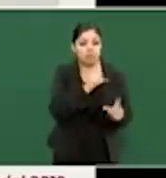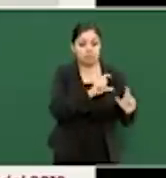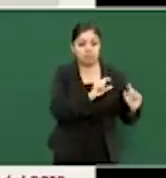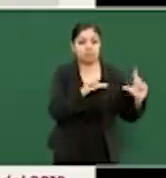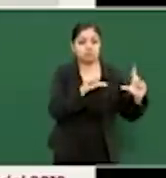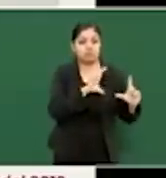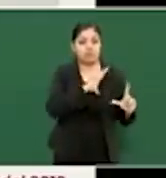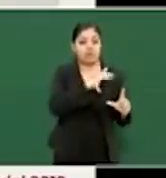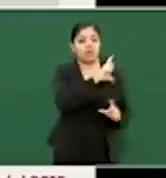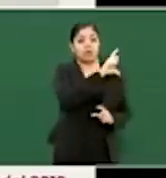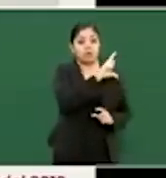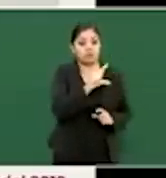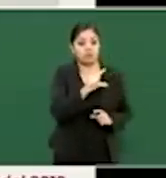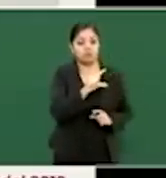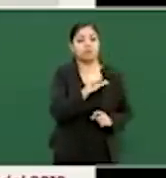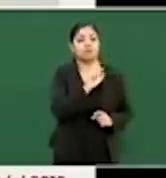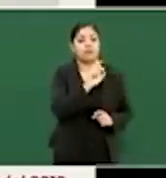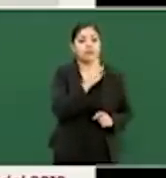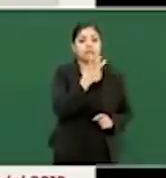una reducción de